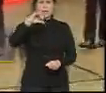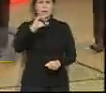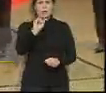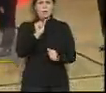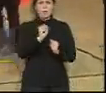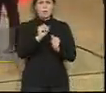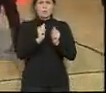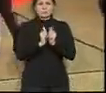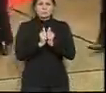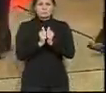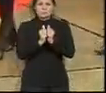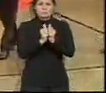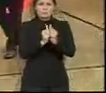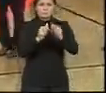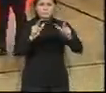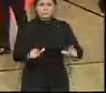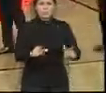a su paso hasta el palco oficial.